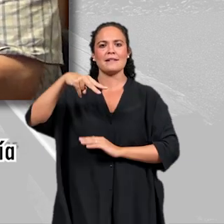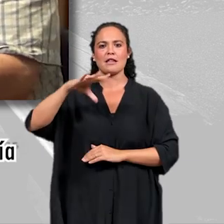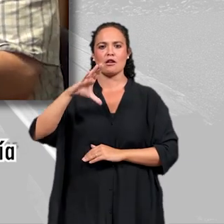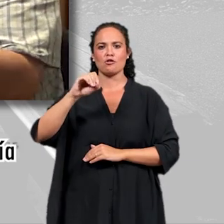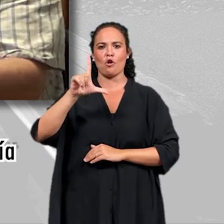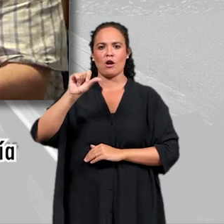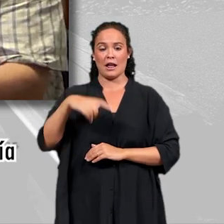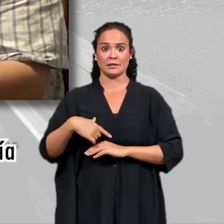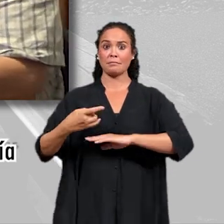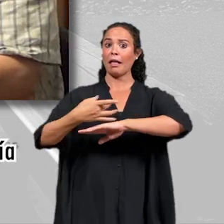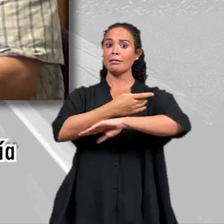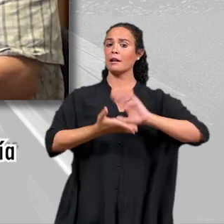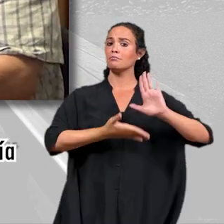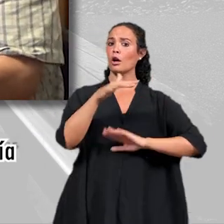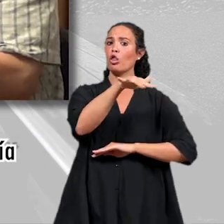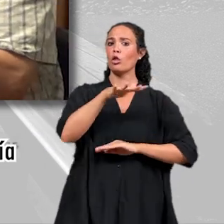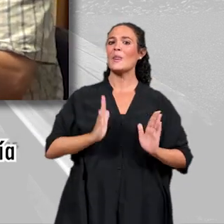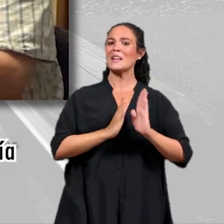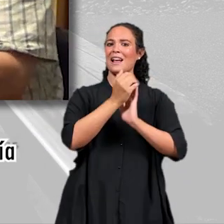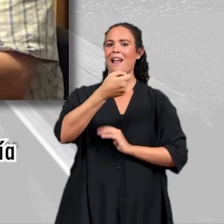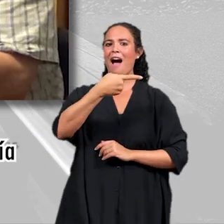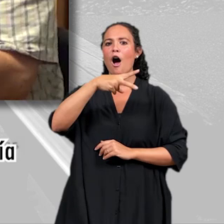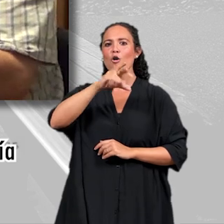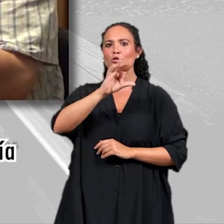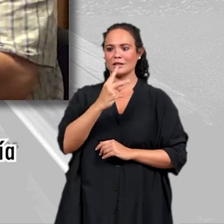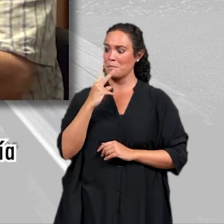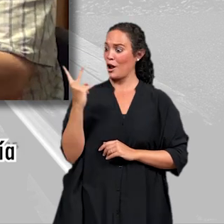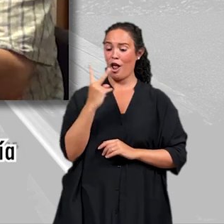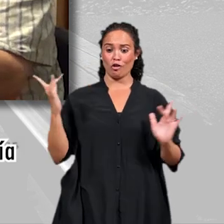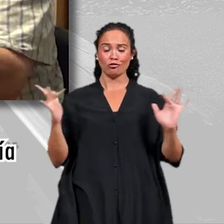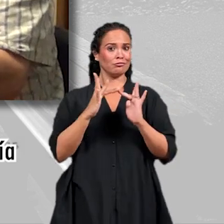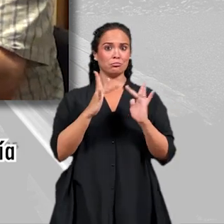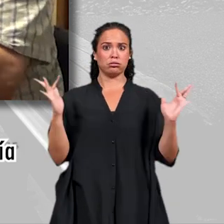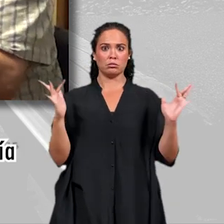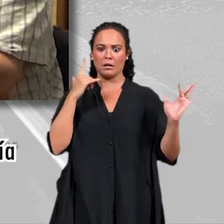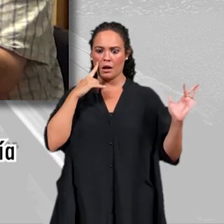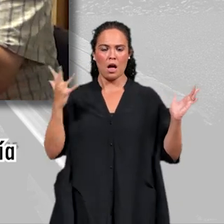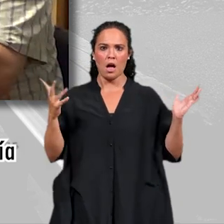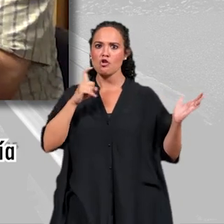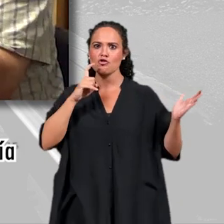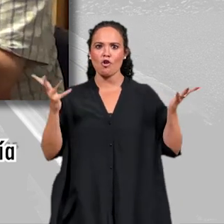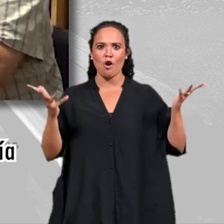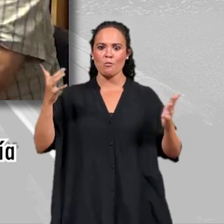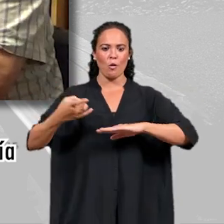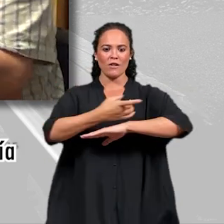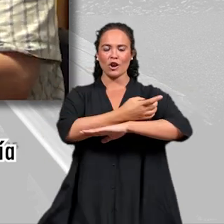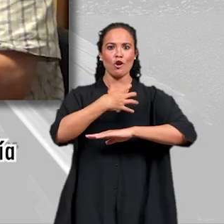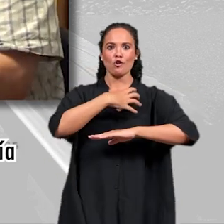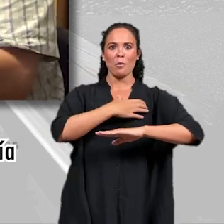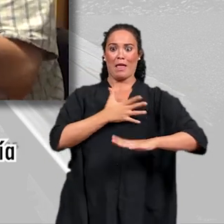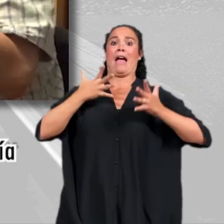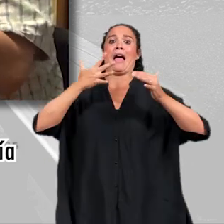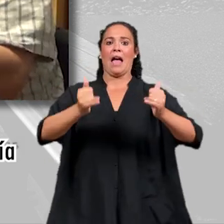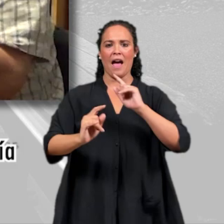el tren salía de San Agustín, y ese trayecto, pues le impedía, esa falta de trayecto al ferrocarril le impedía llegar a